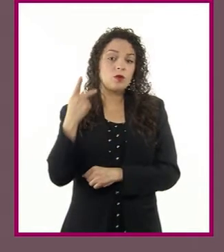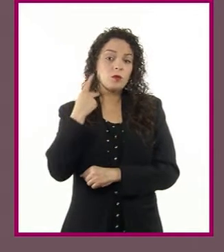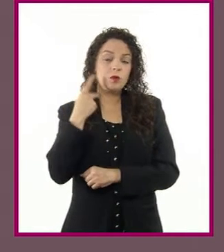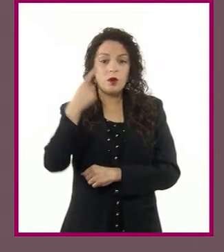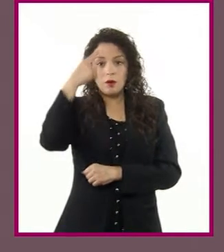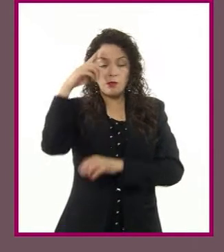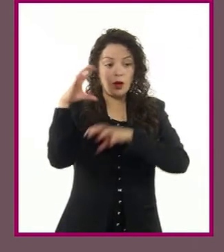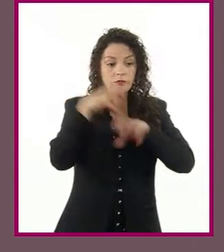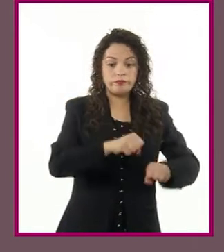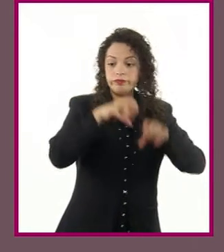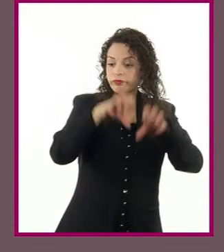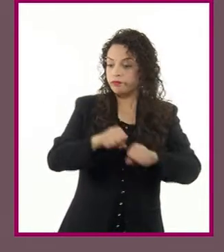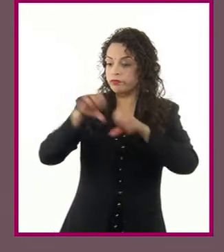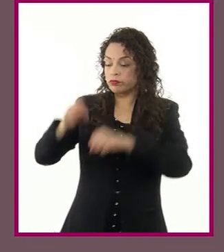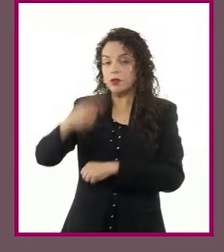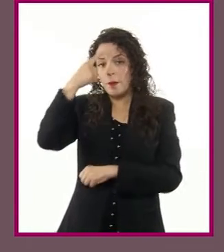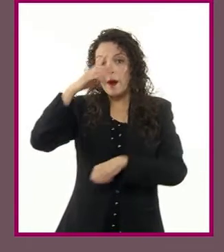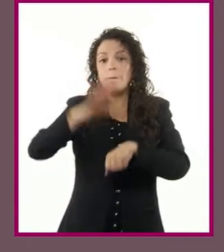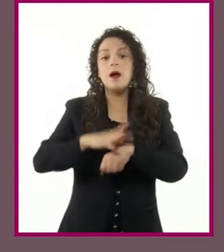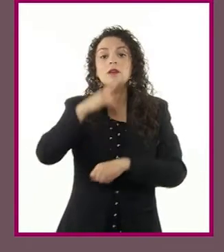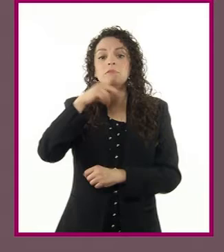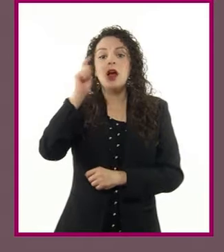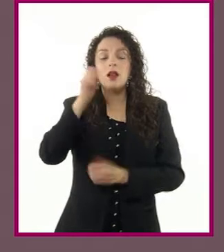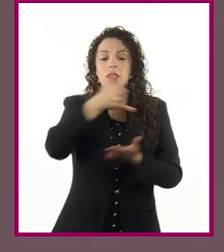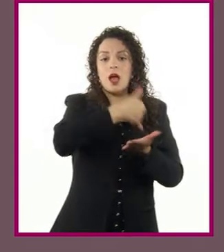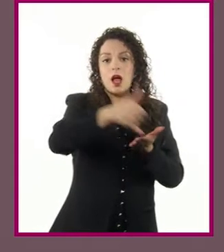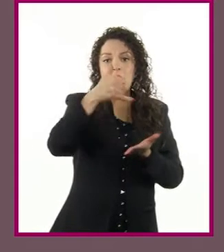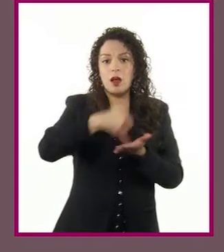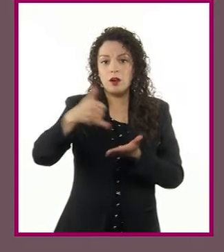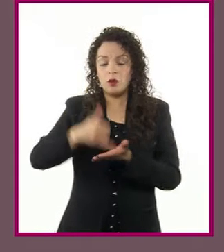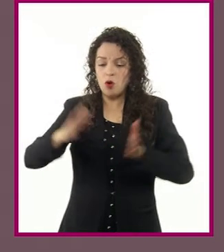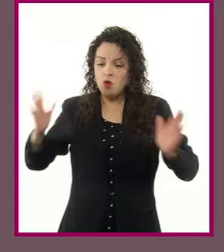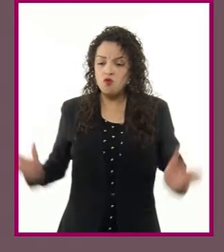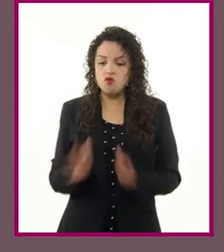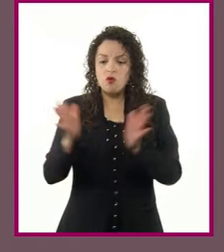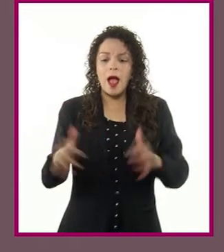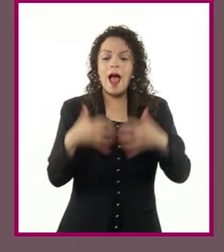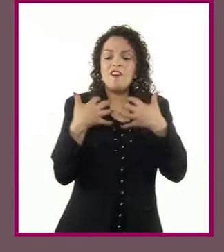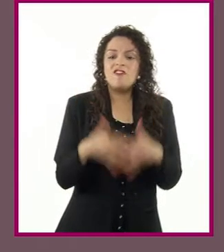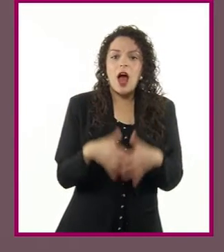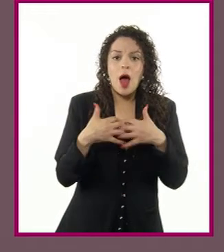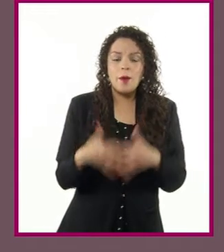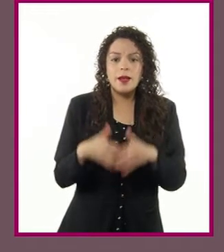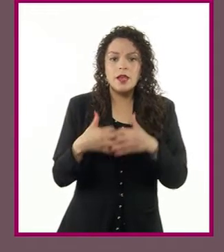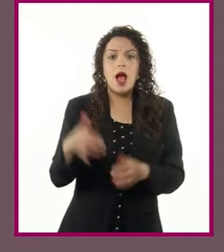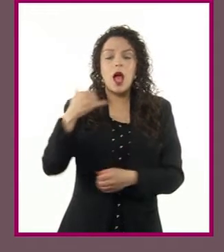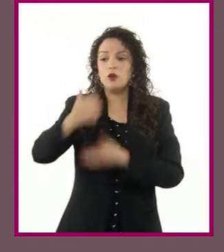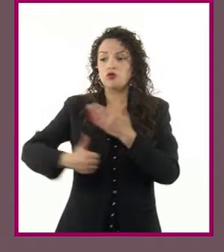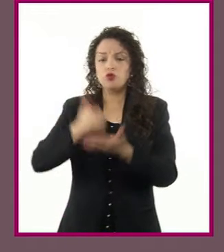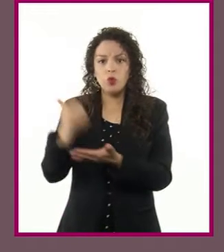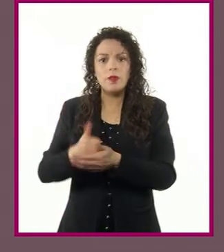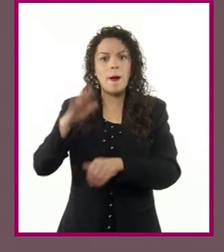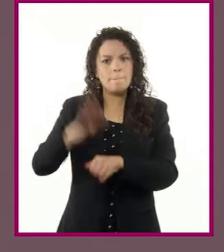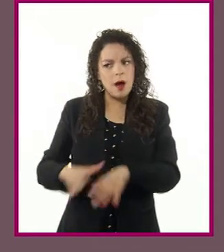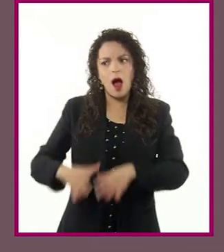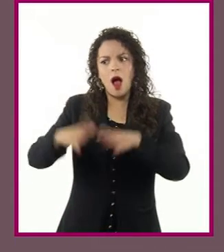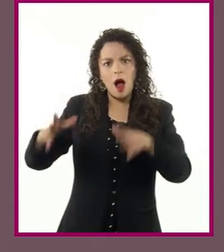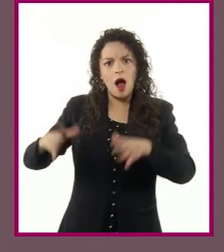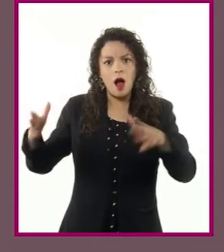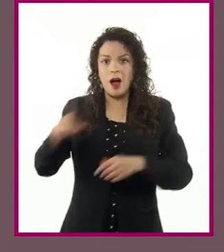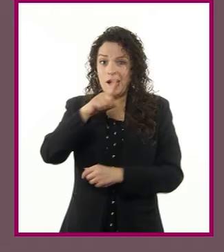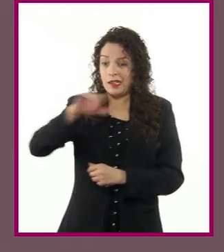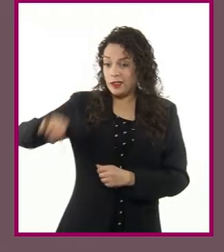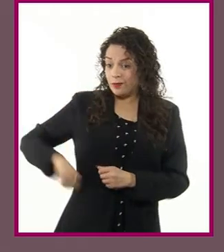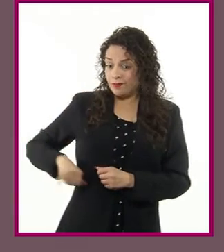para mejorar la agricultura, promovió la creación de fábricas y la urbanización de las ciudades, y puso gran interés